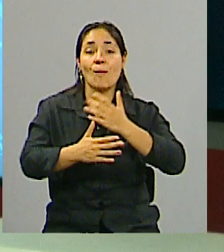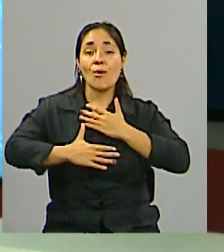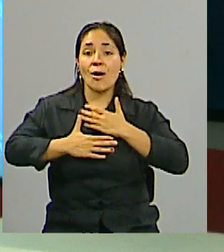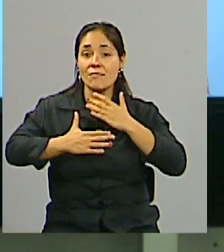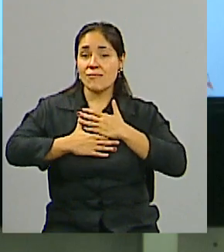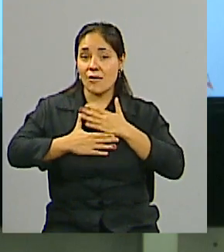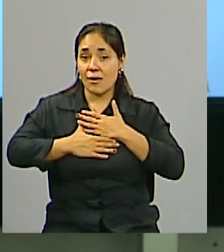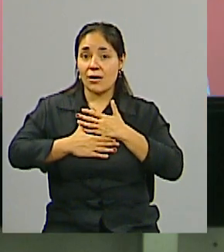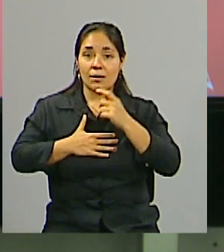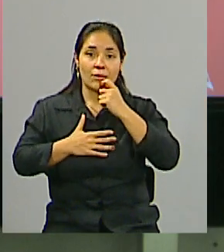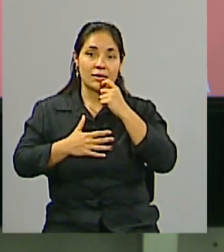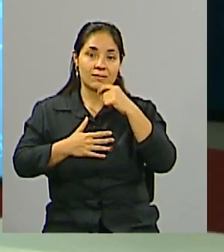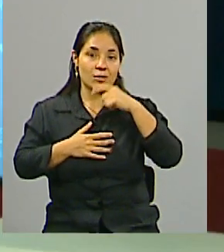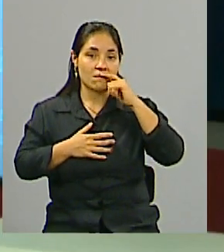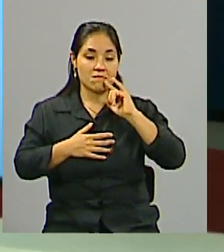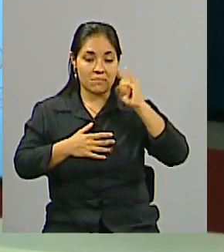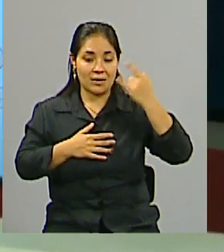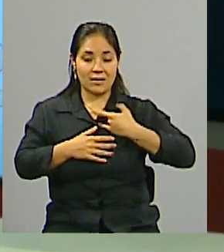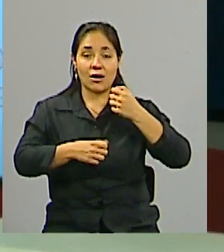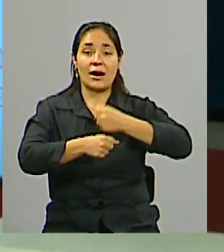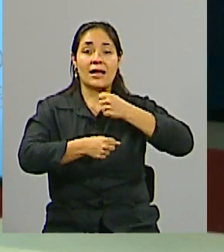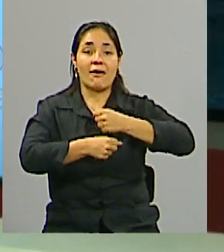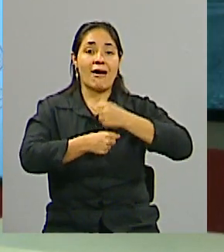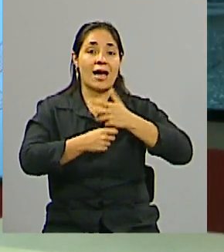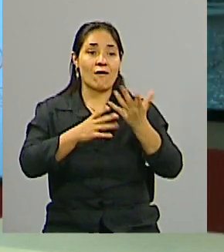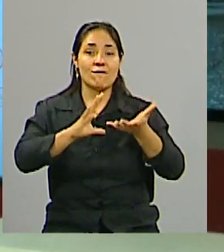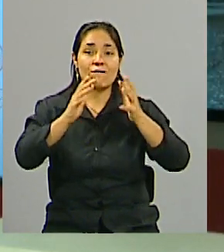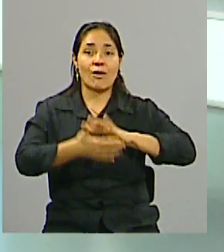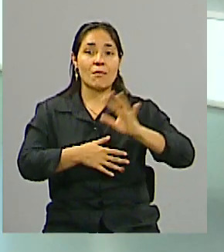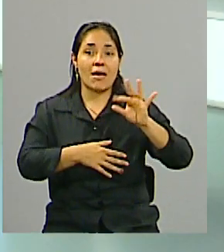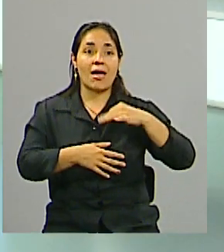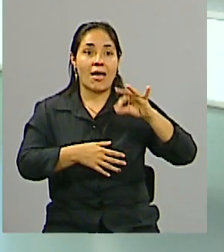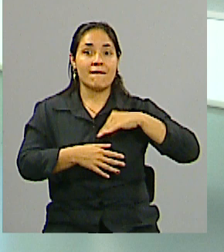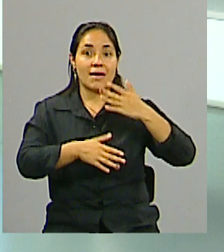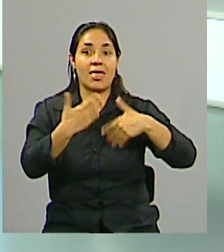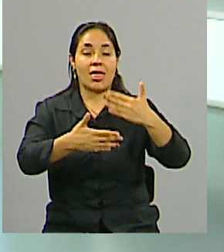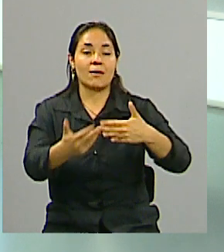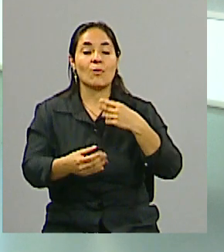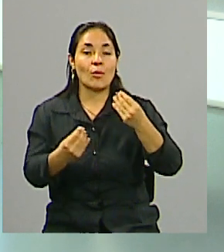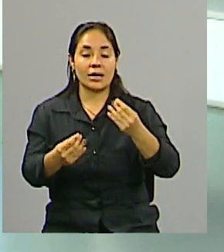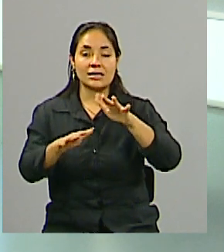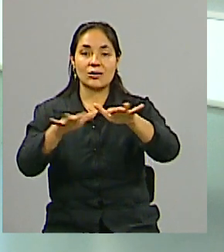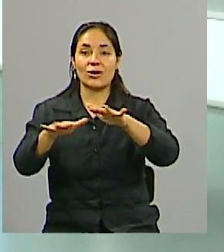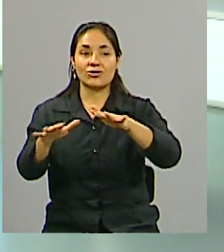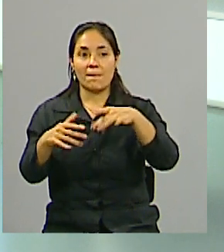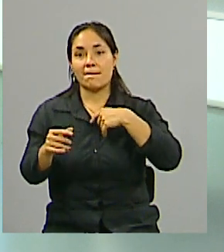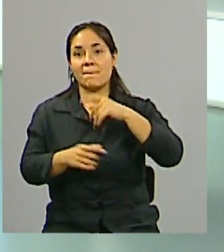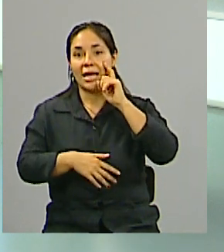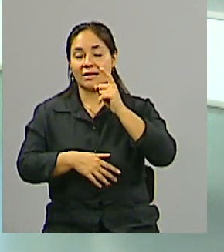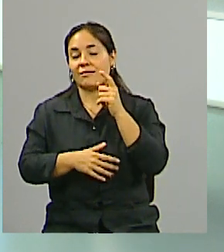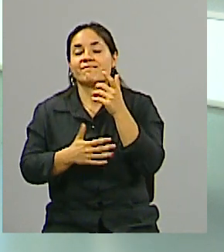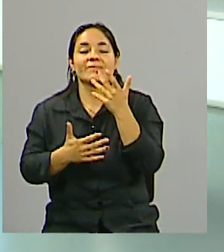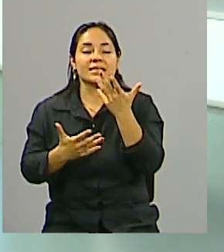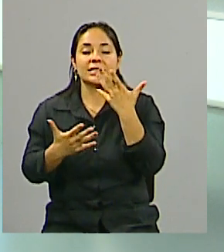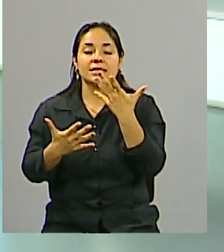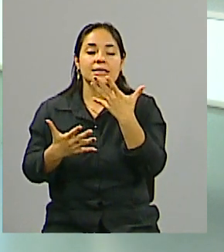siendo, digo, si sos emprendedor terminás haciéndote cargo de todo porque también lo usás como una manera de subsistencia frente a un panorama que es adverso a la hora de encontrar trabajo. Digo, son